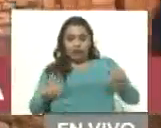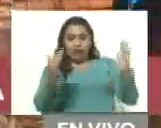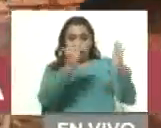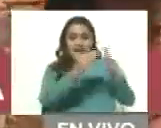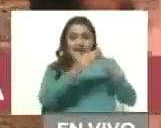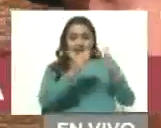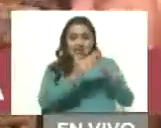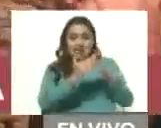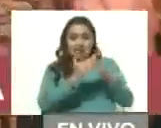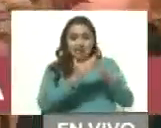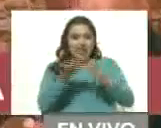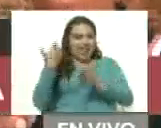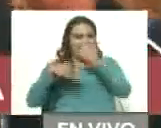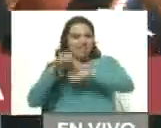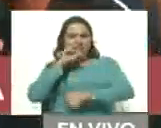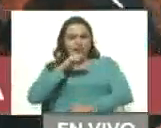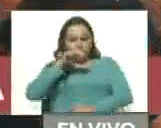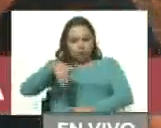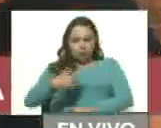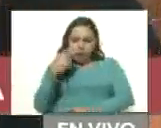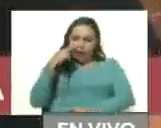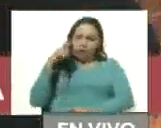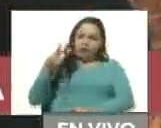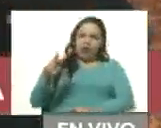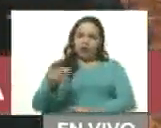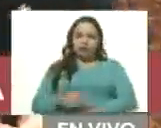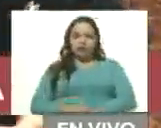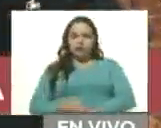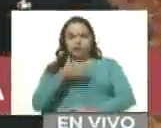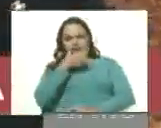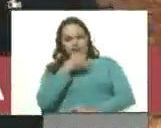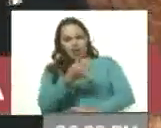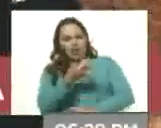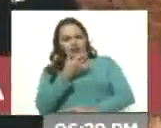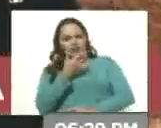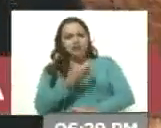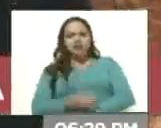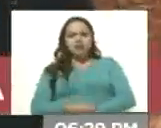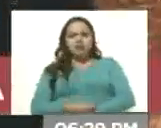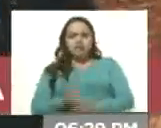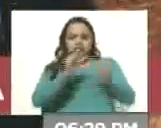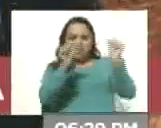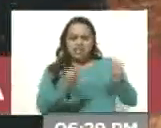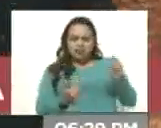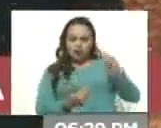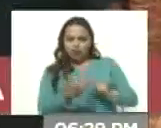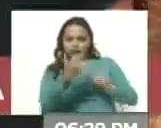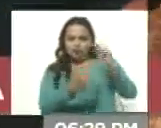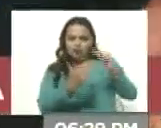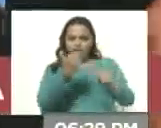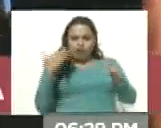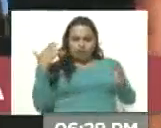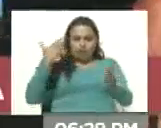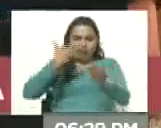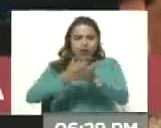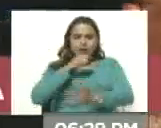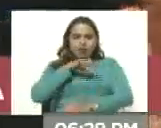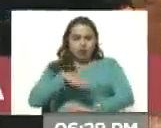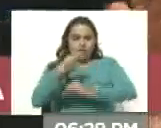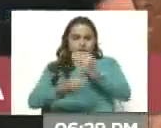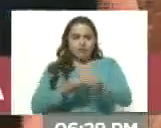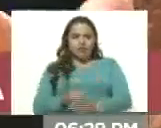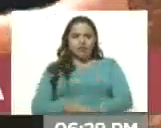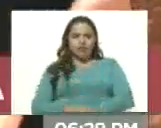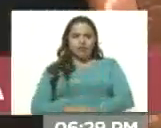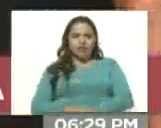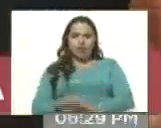en los restos de esta casa que podemos observar fácilmente los sistemas constructivos que en ella en esa época se aplicaban había